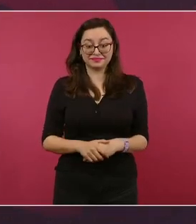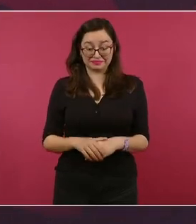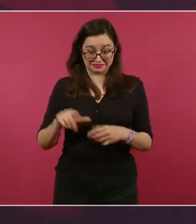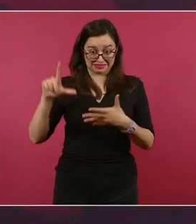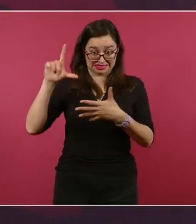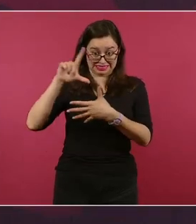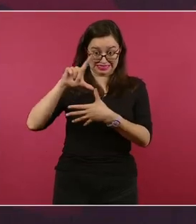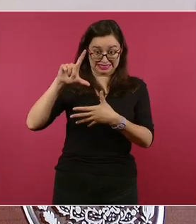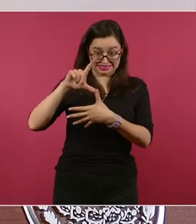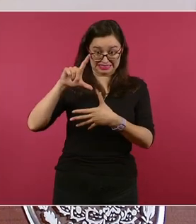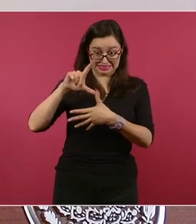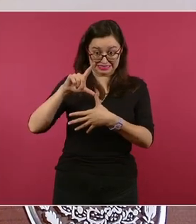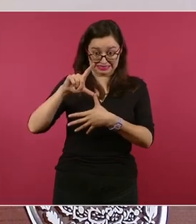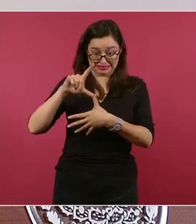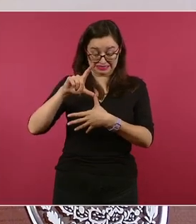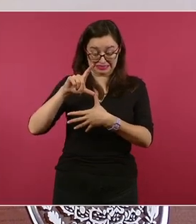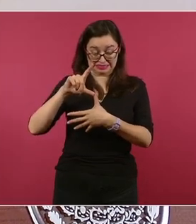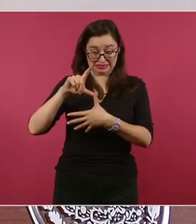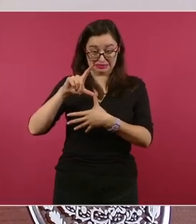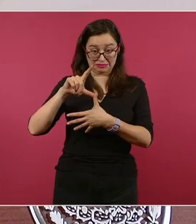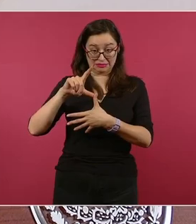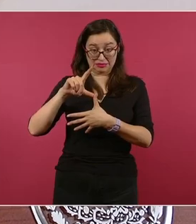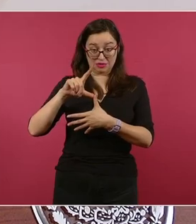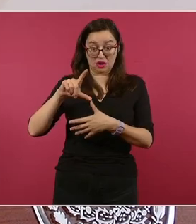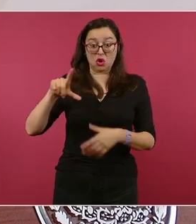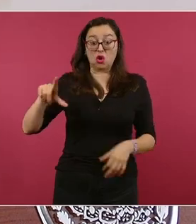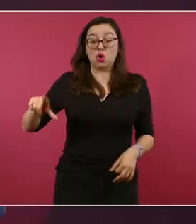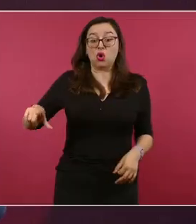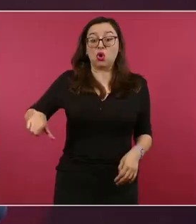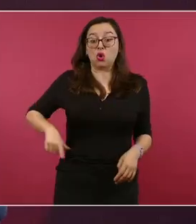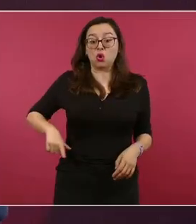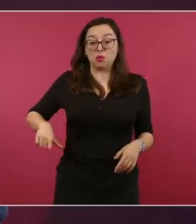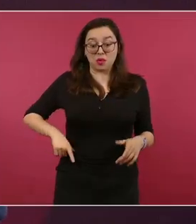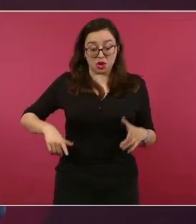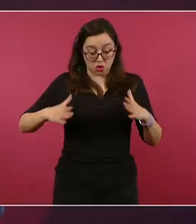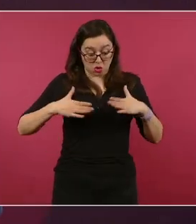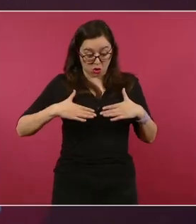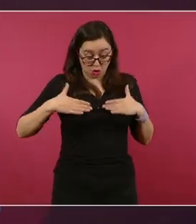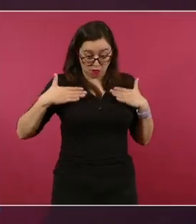el segundo país con el gobierno más confiable.